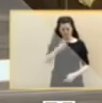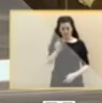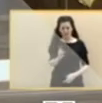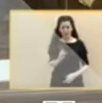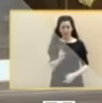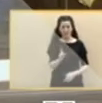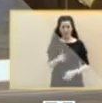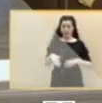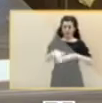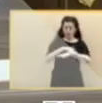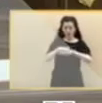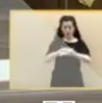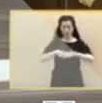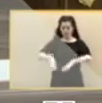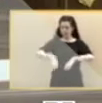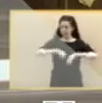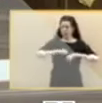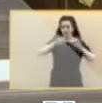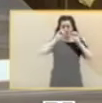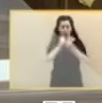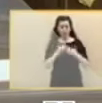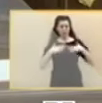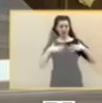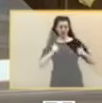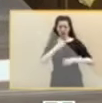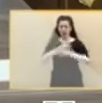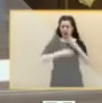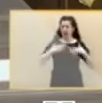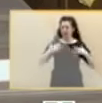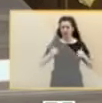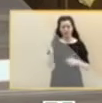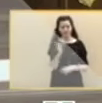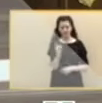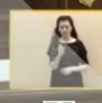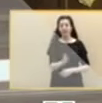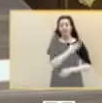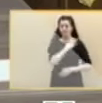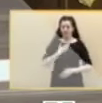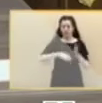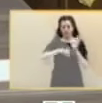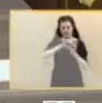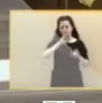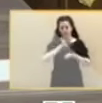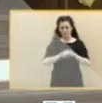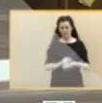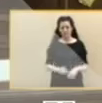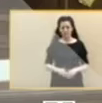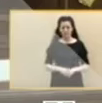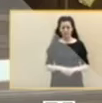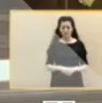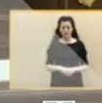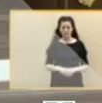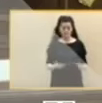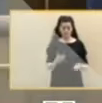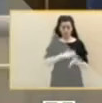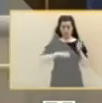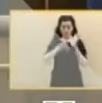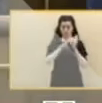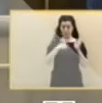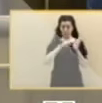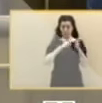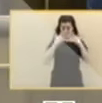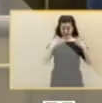quiere censurar a Rajoy. Otra cosa es que no se pongan de acuerdo en el modelo de censura. Sí. Y por eso no van a votar todos los grupos. No, pero